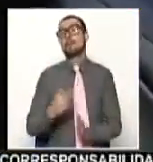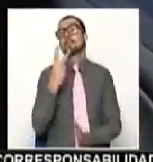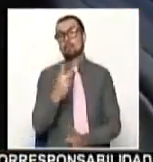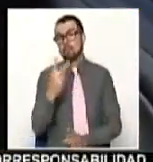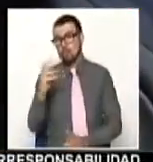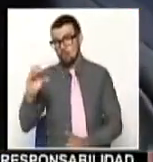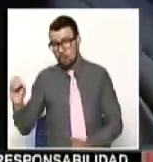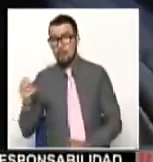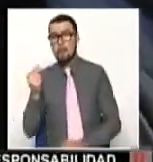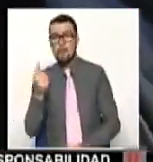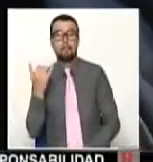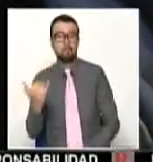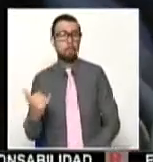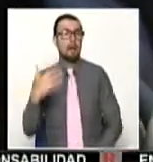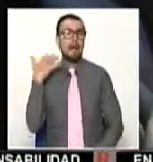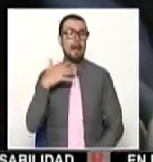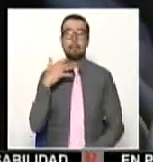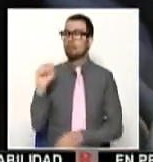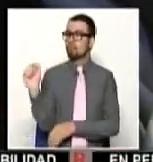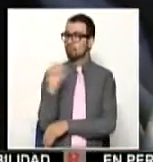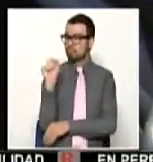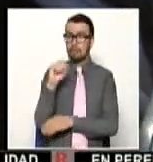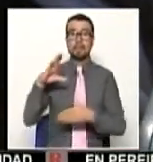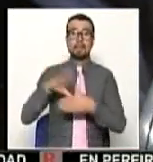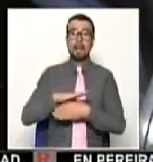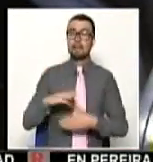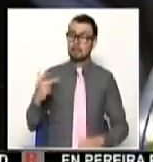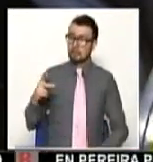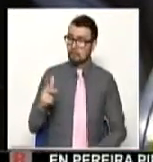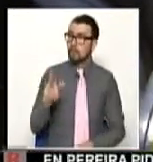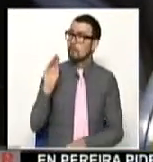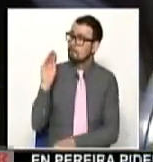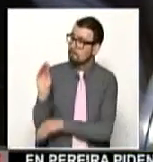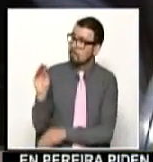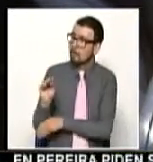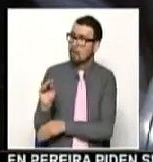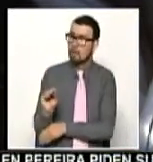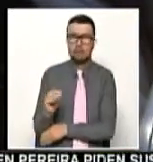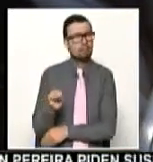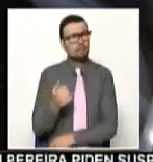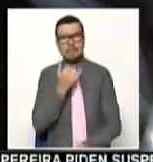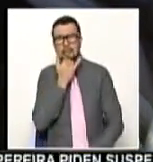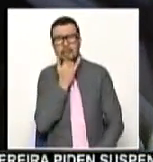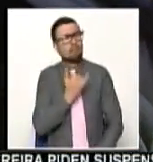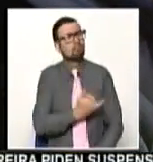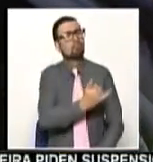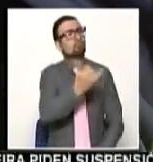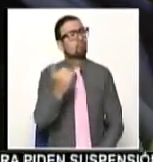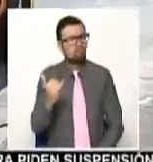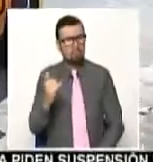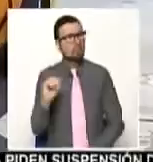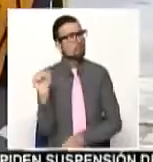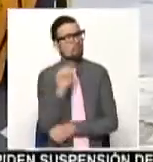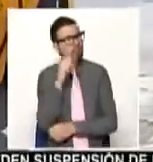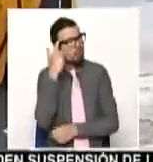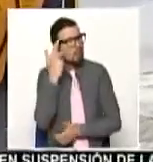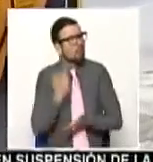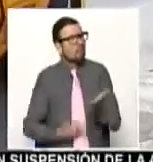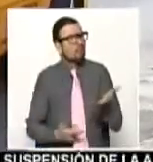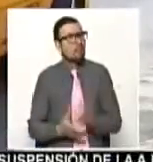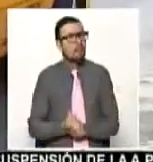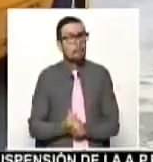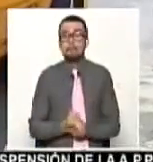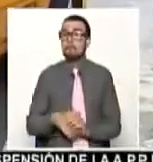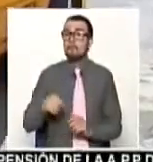pesos, según lo ha dicho la Secretaría de Tránsito Municipal. Veamos cuáles son las reacciones de los usuarios y conductores. Hoy los habitantes